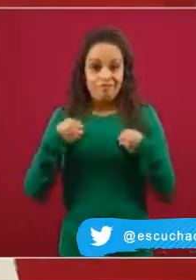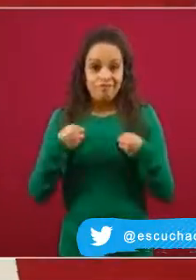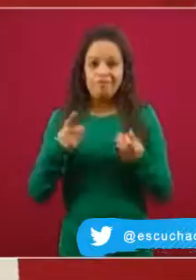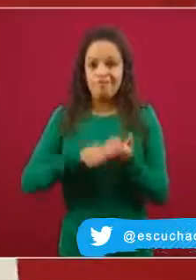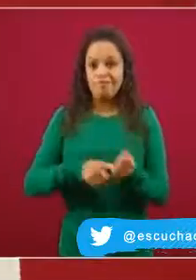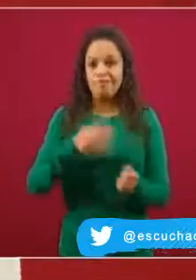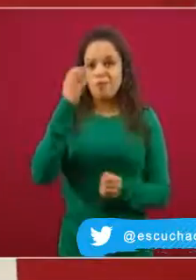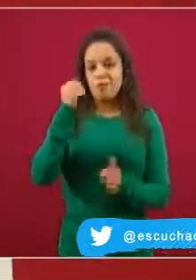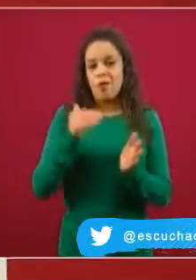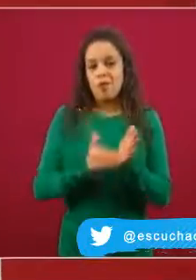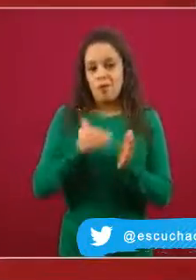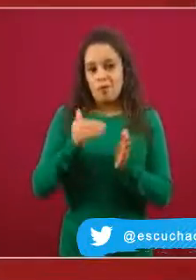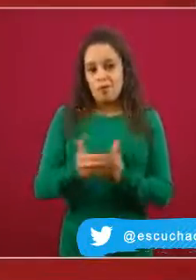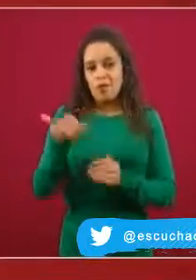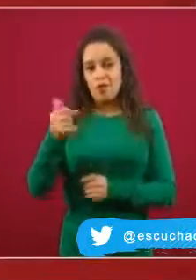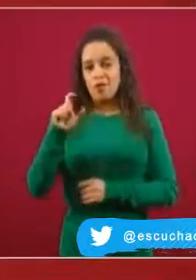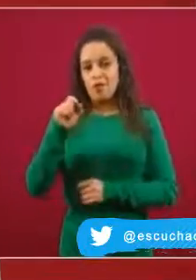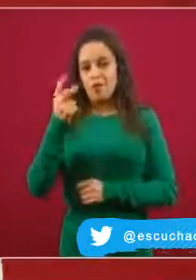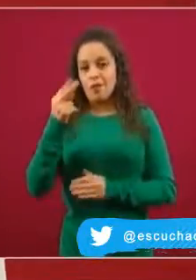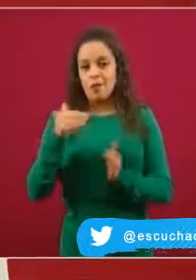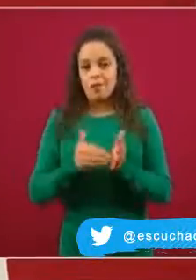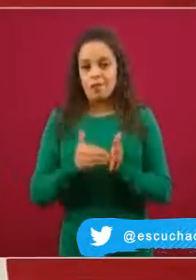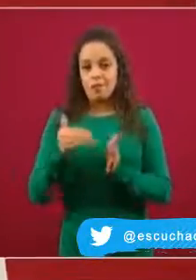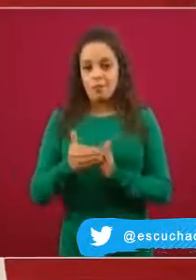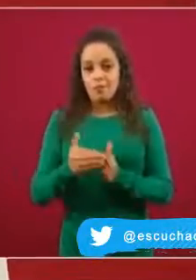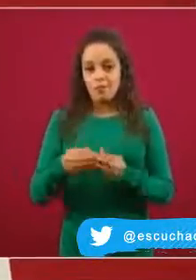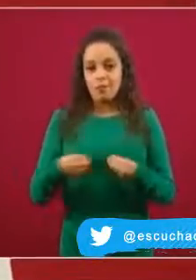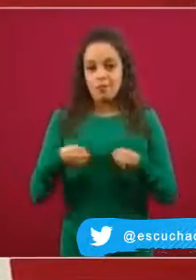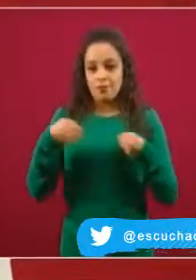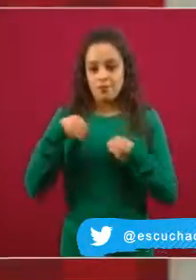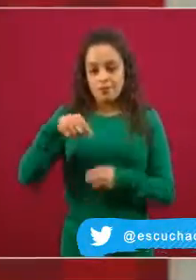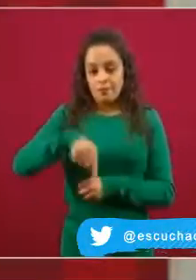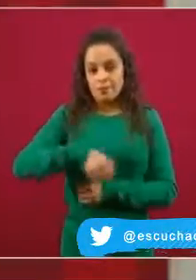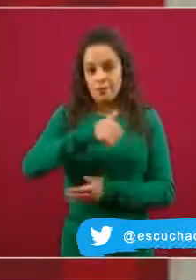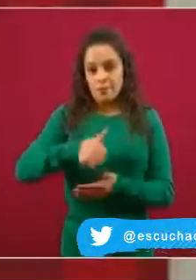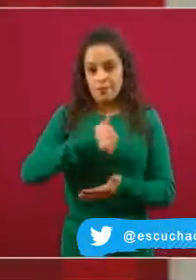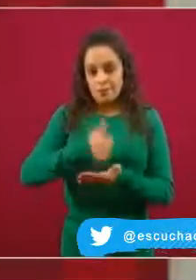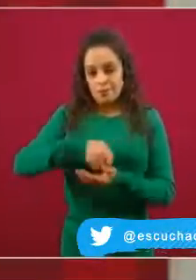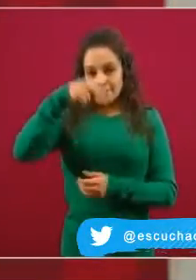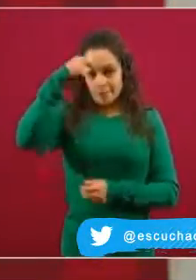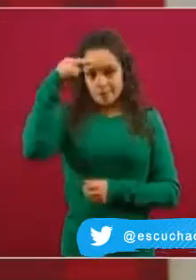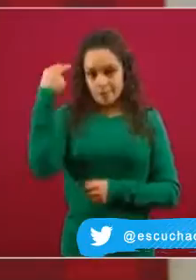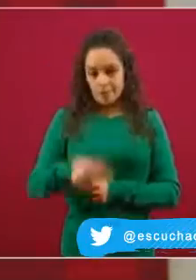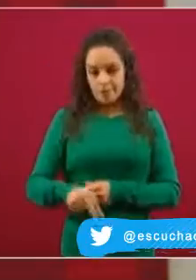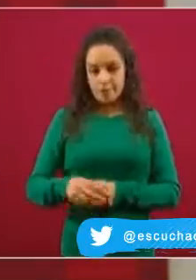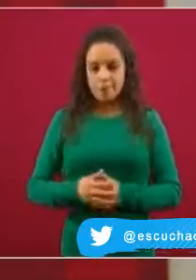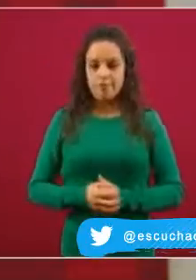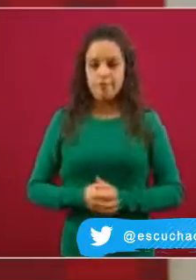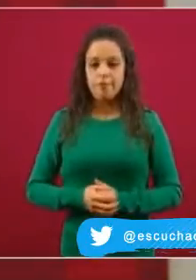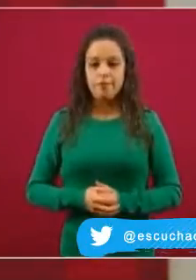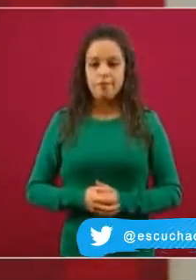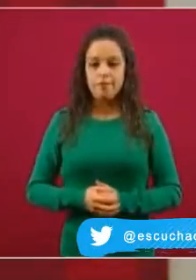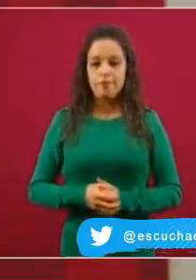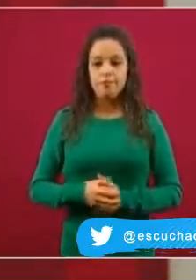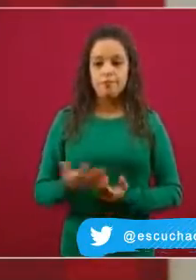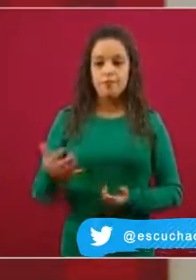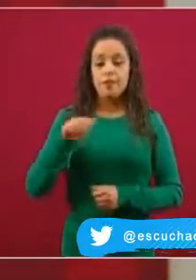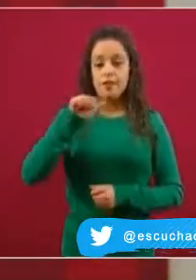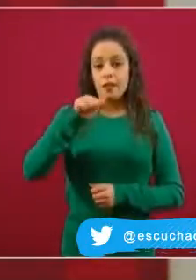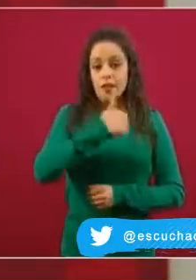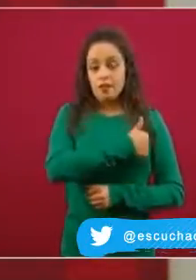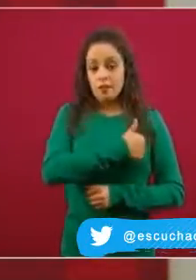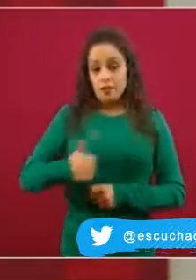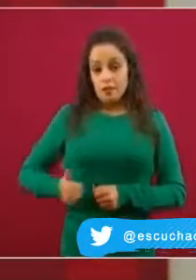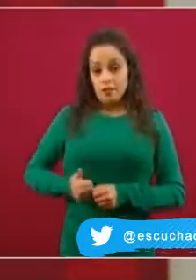los 22 millones de habitantes que somos parte de la zona metropolitana del Valle de México, es decir, 16 alcaldías